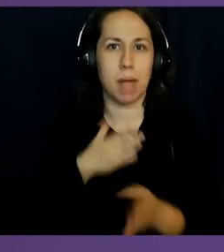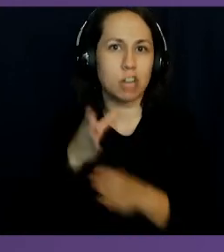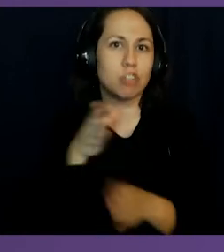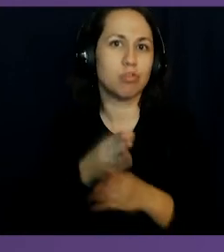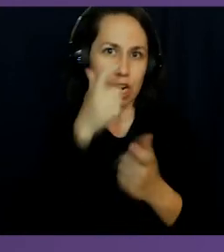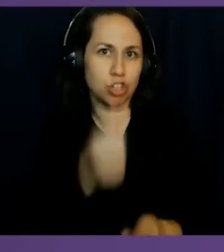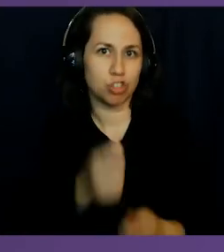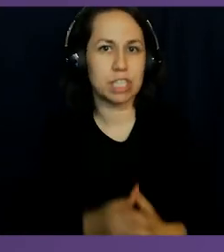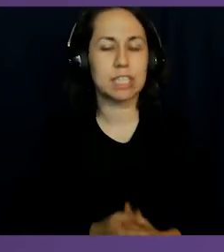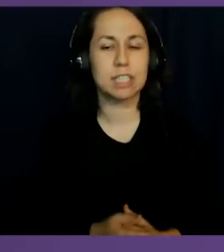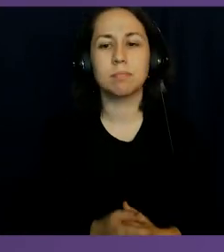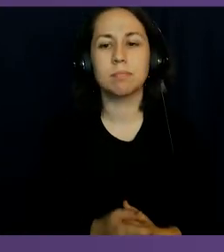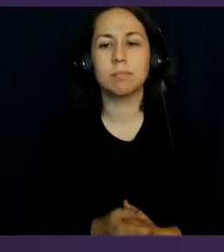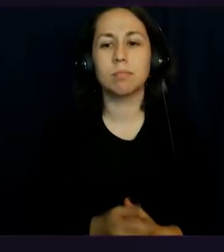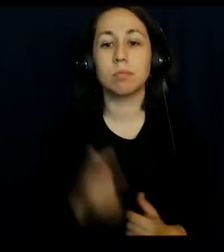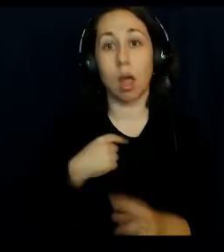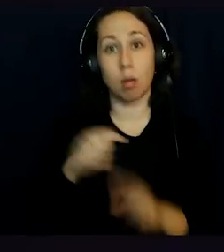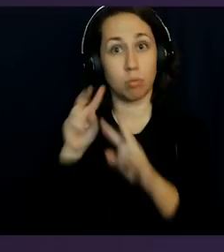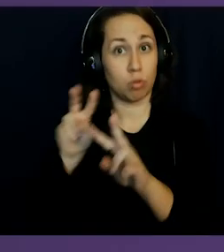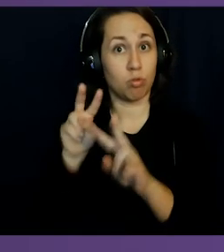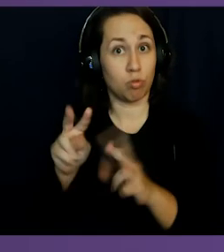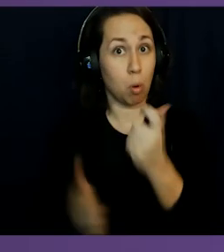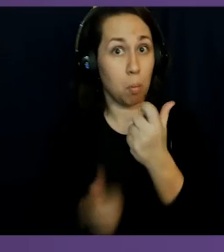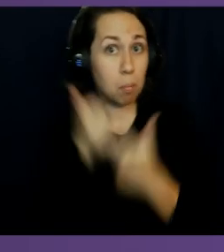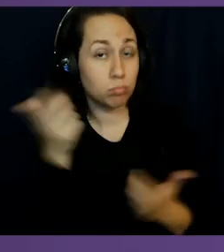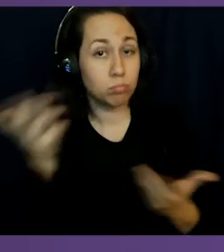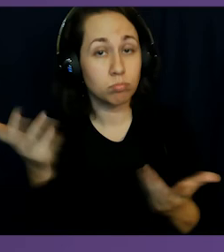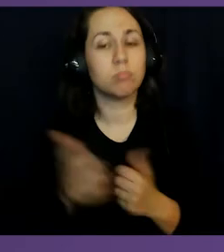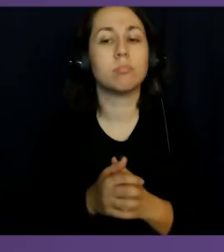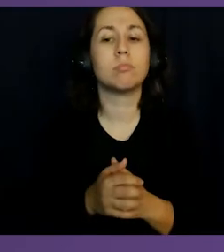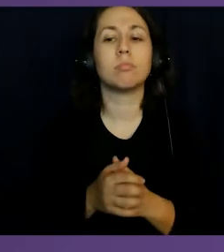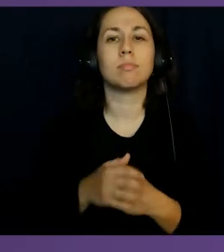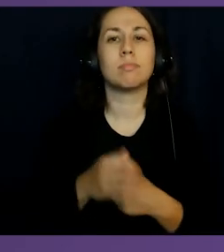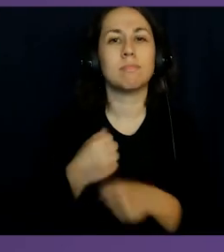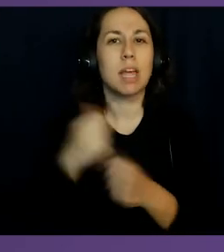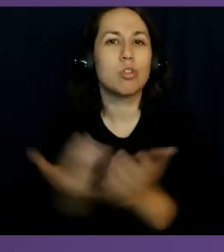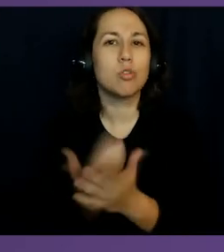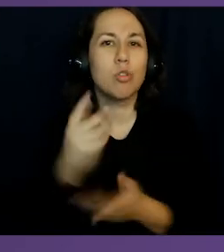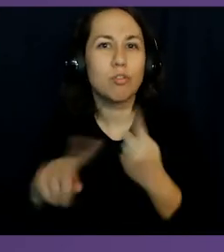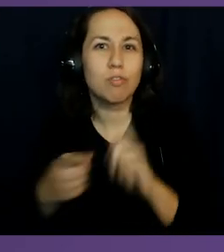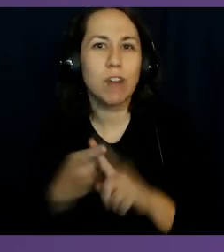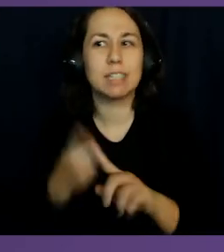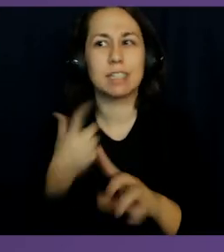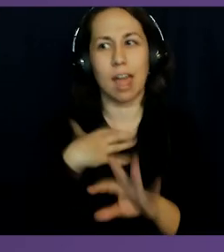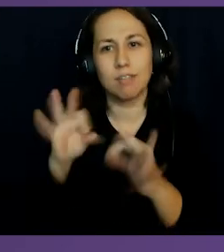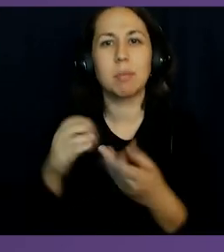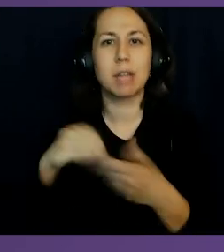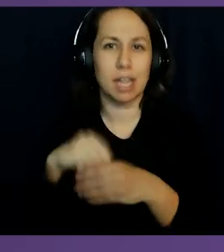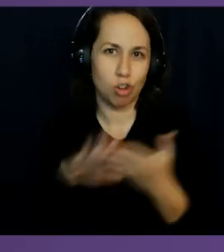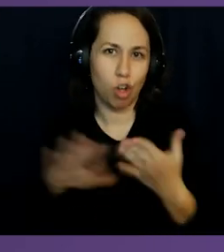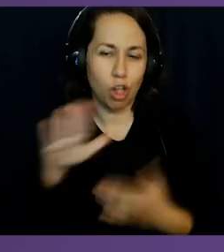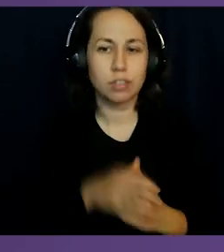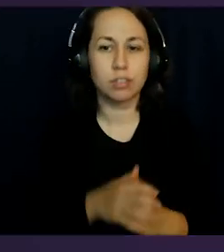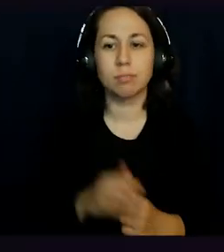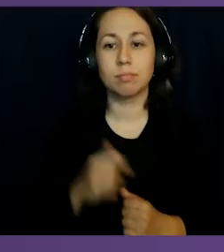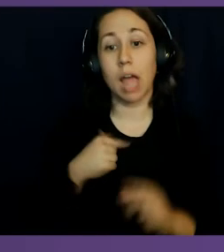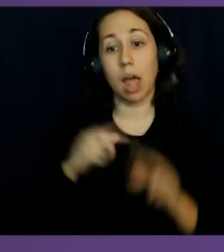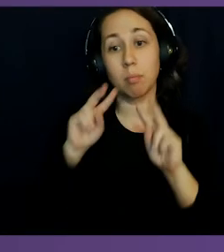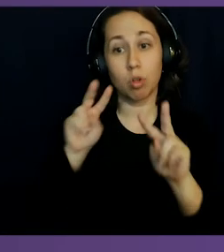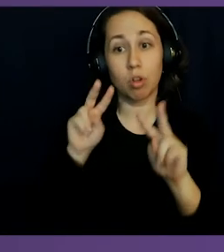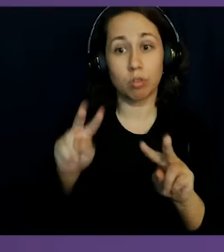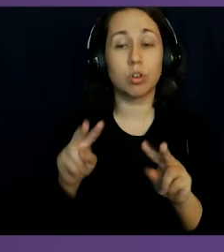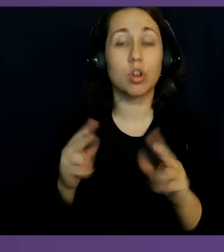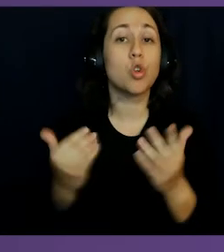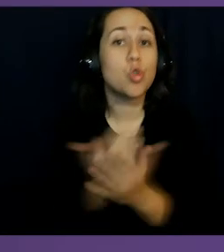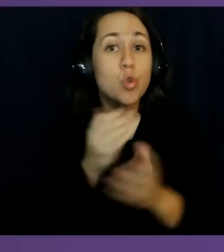mi interés comunitario. Lo que más quisiera es hacer amigos y familiares en el colegio. Lo que